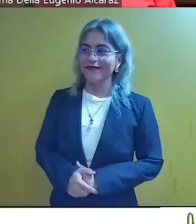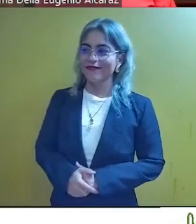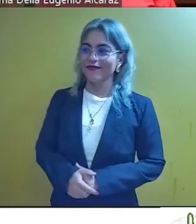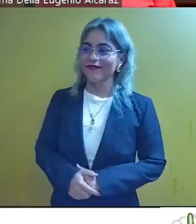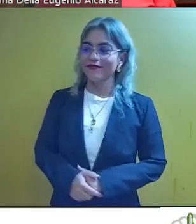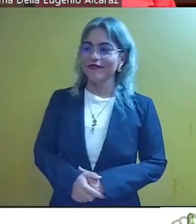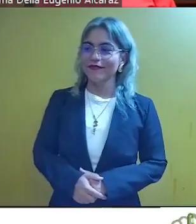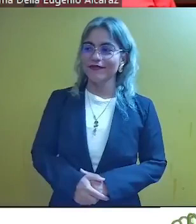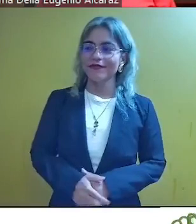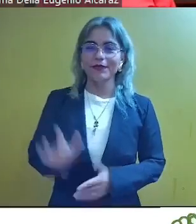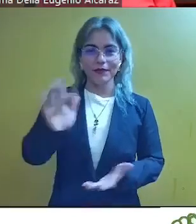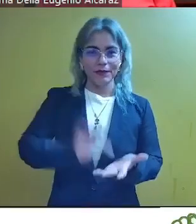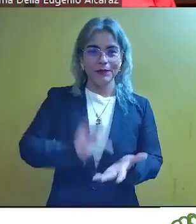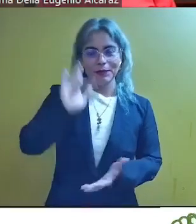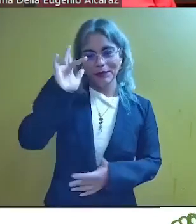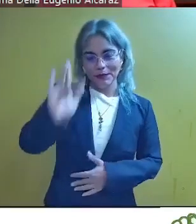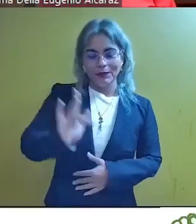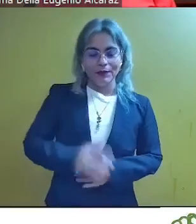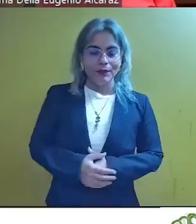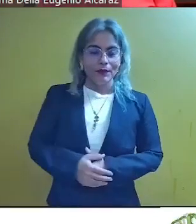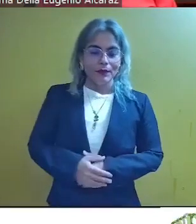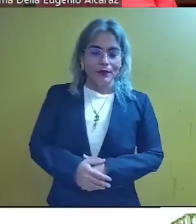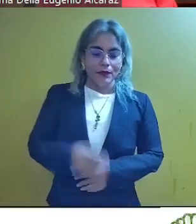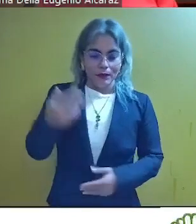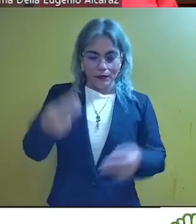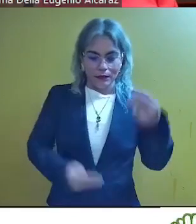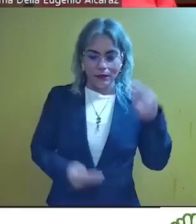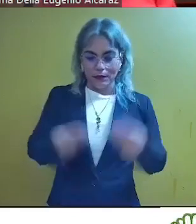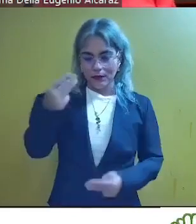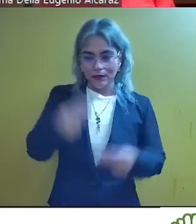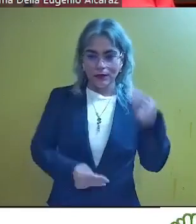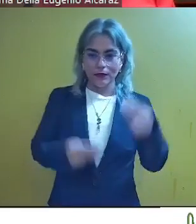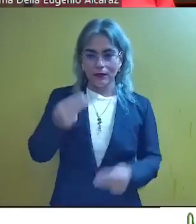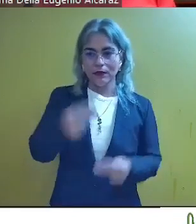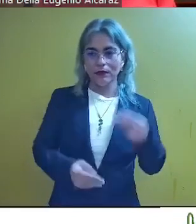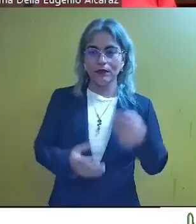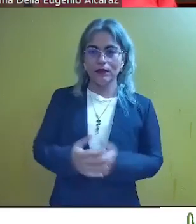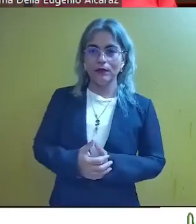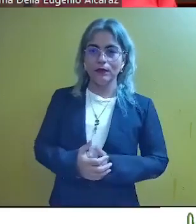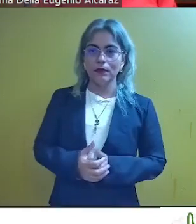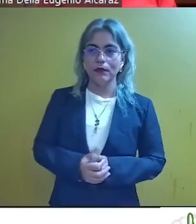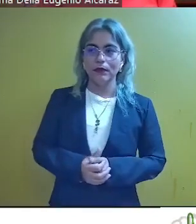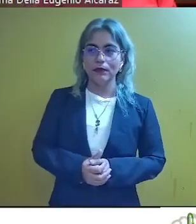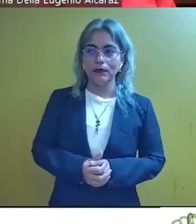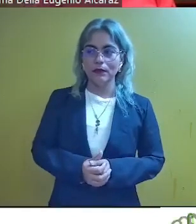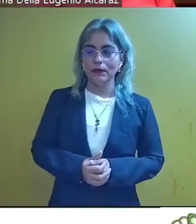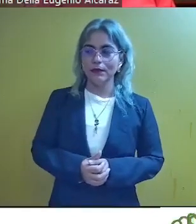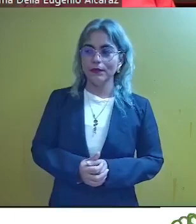Gracias, secretario, magistradas, magistrado. Está a nuestra consideración el proyecto del que se ha dado cuenta.